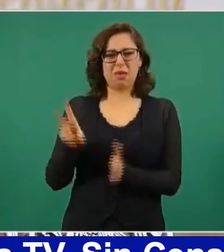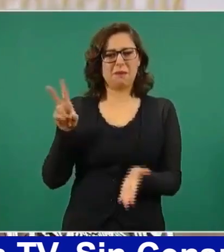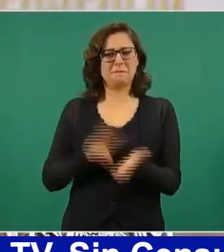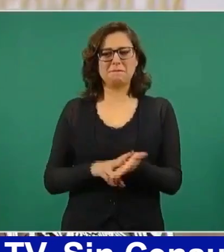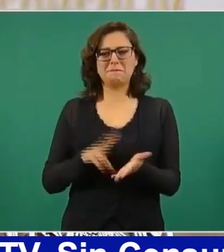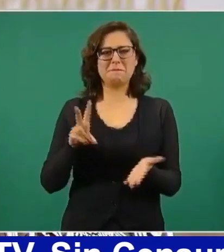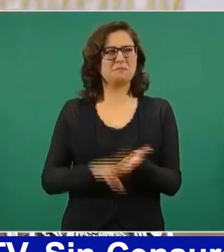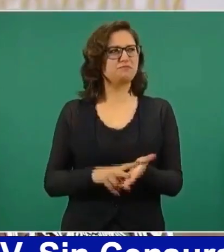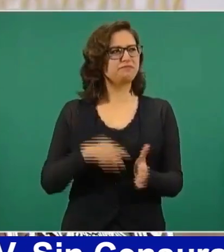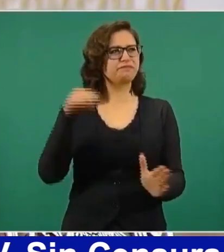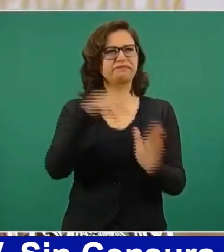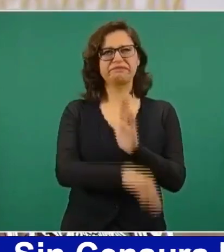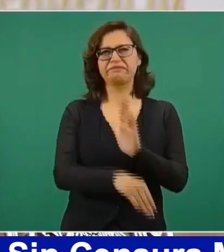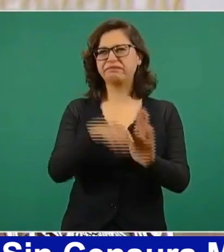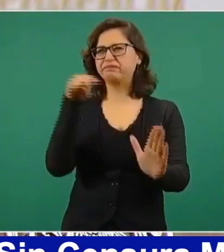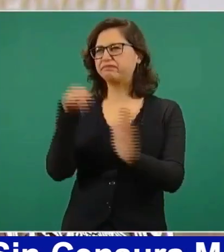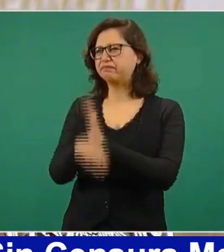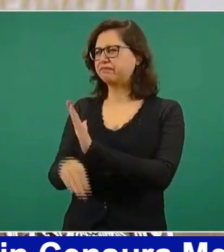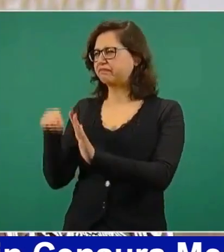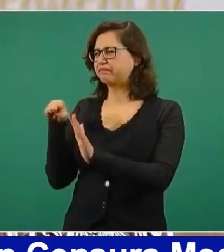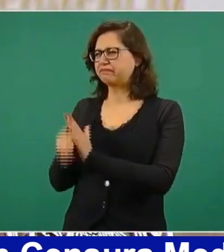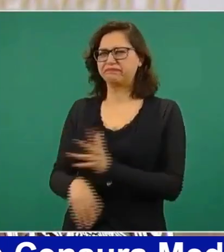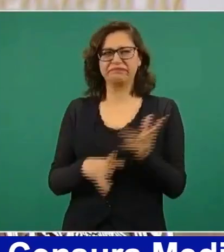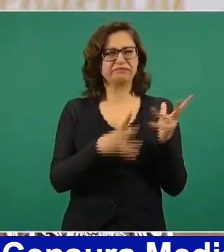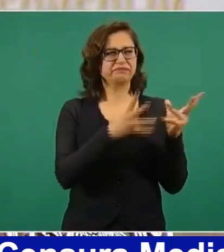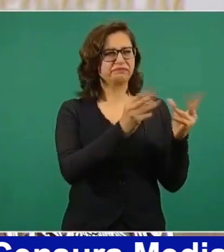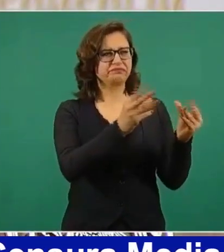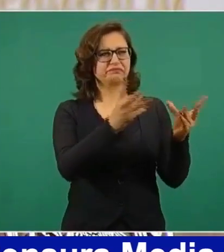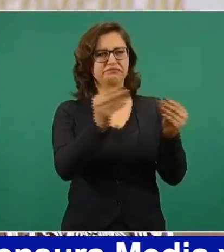Entonces, el presidente de la Corte,